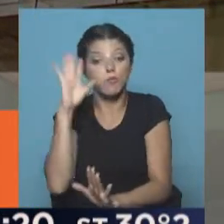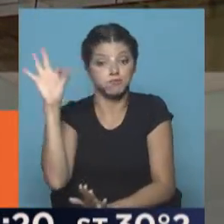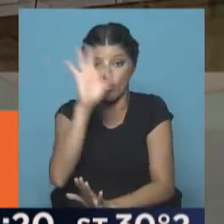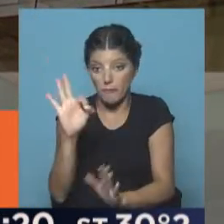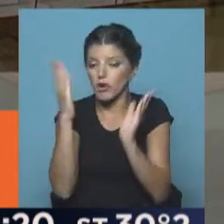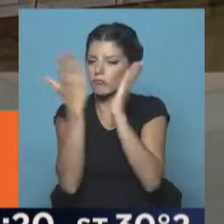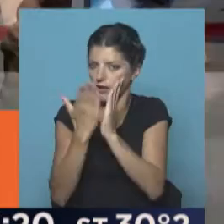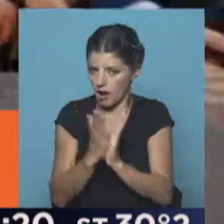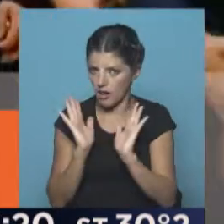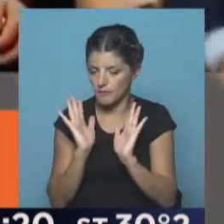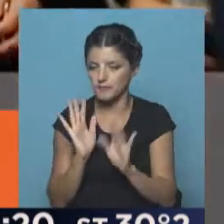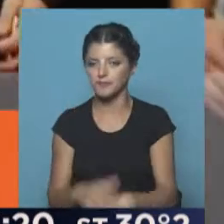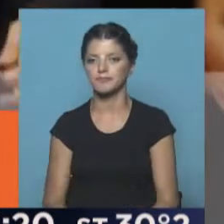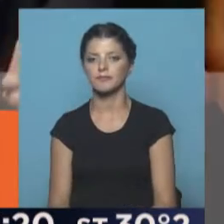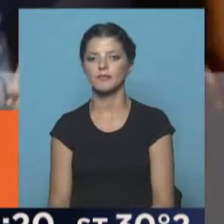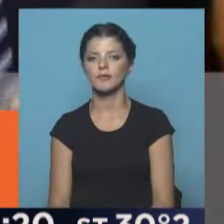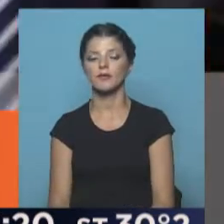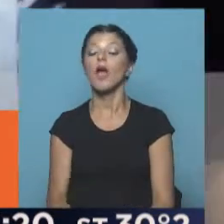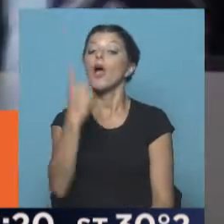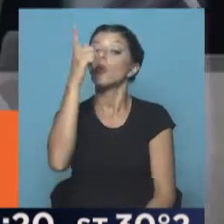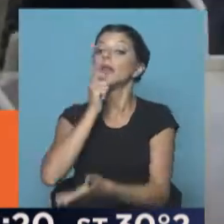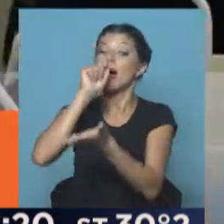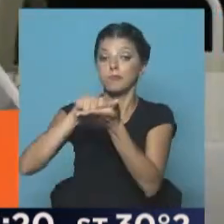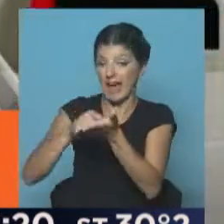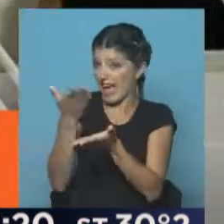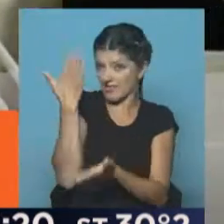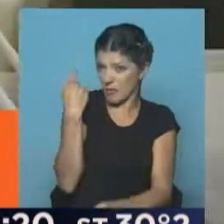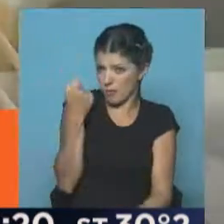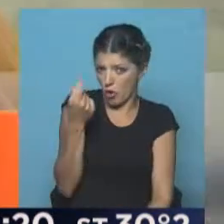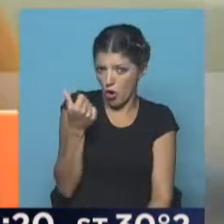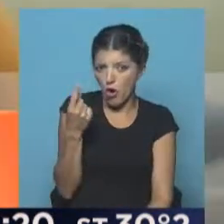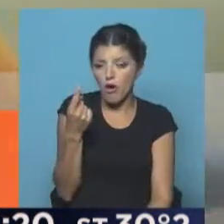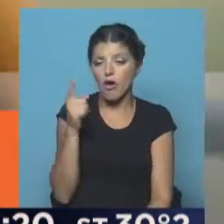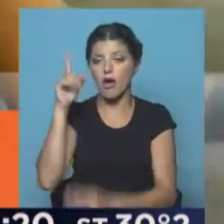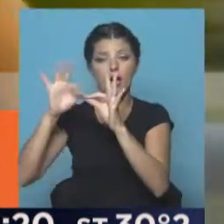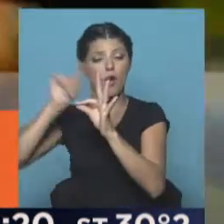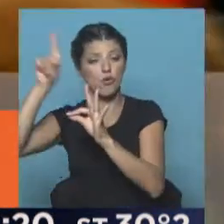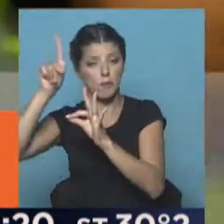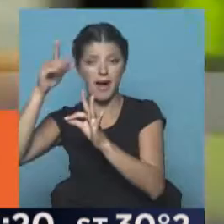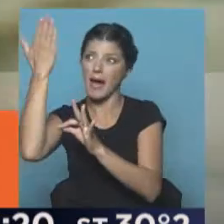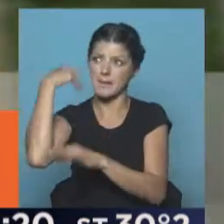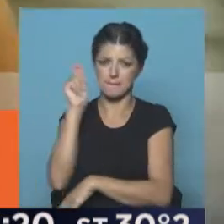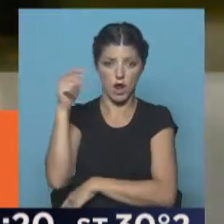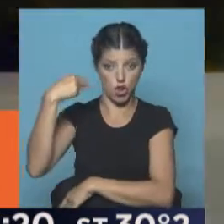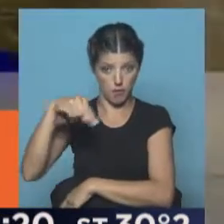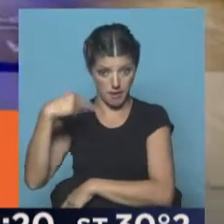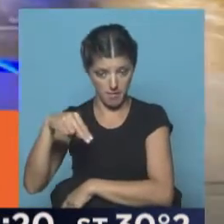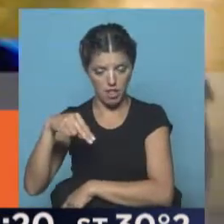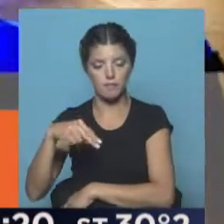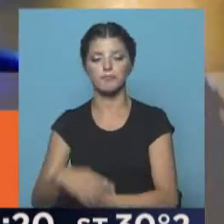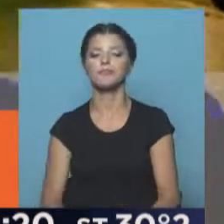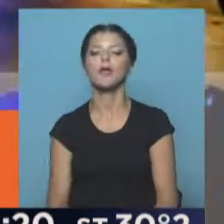Pero alguna encuesta que se hizo, es bastante reciente, en Europa, a mediados de noviembre, sí. El grado